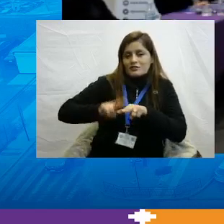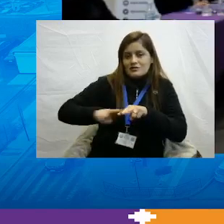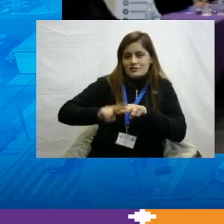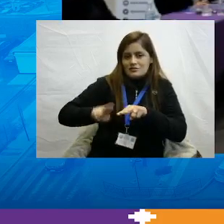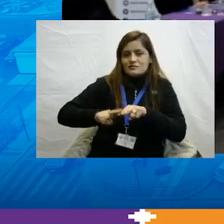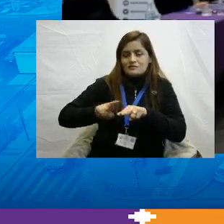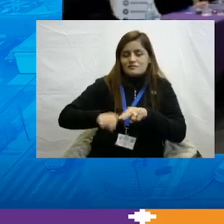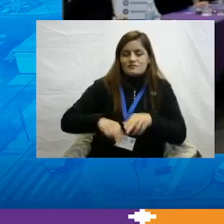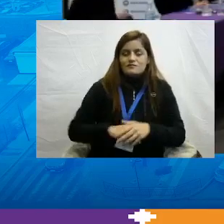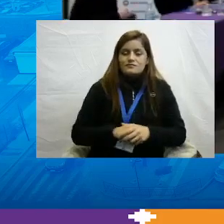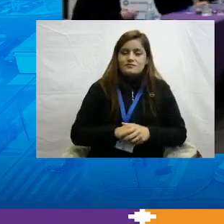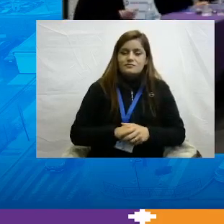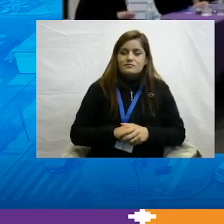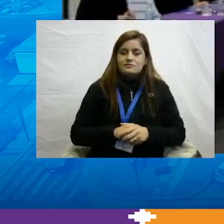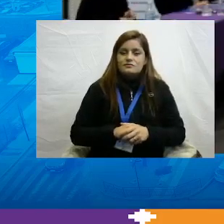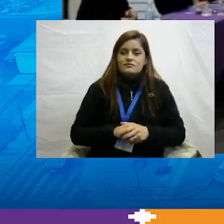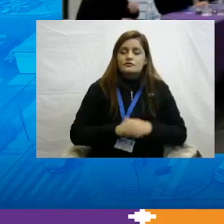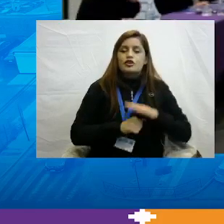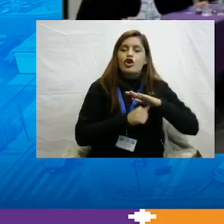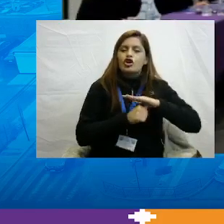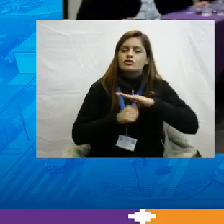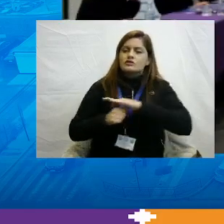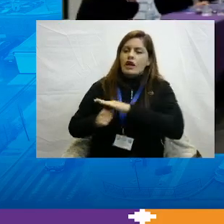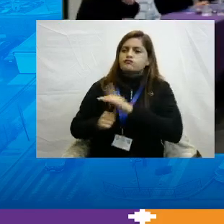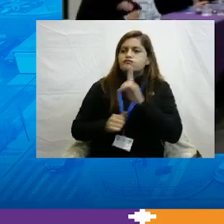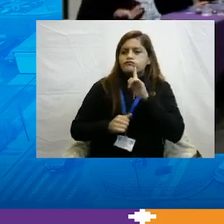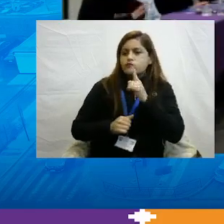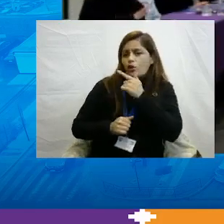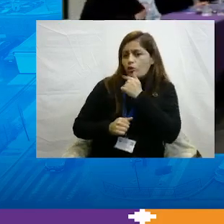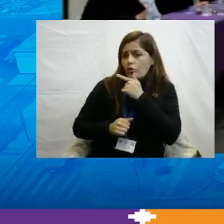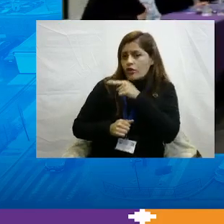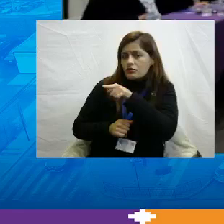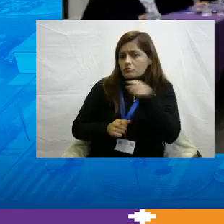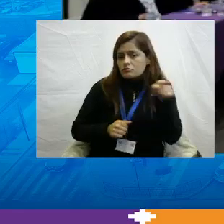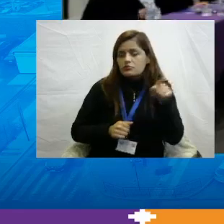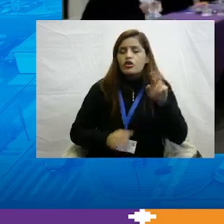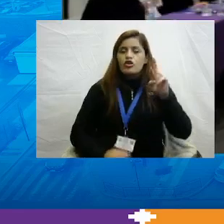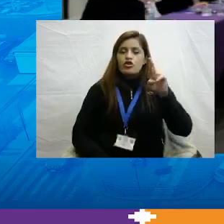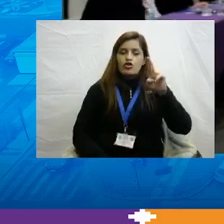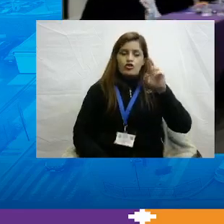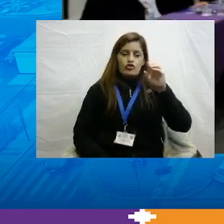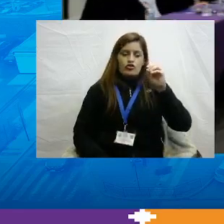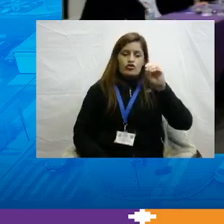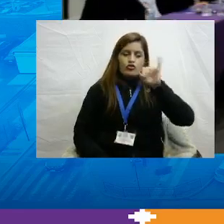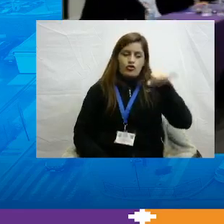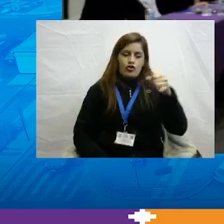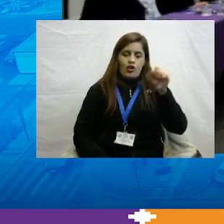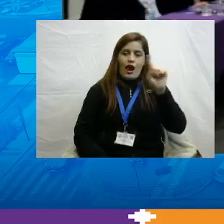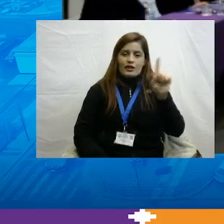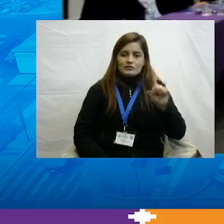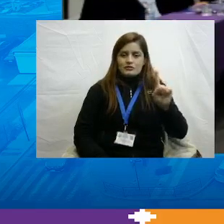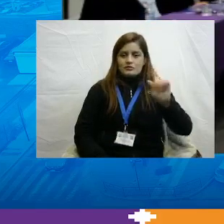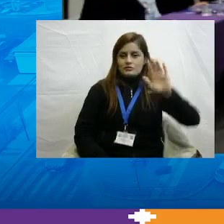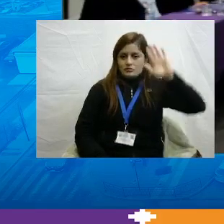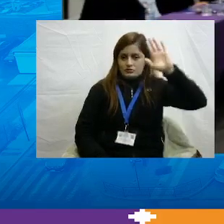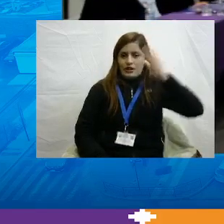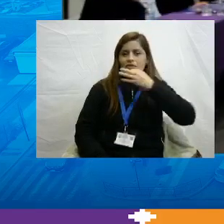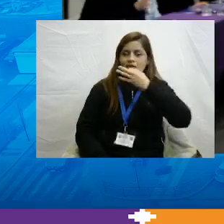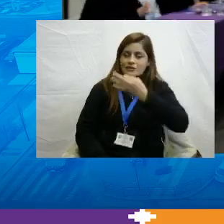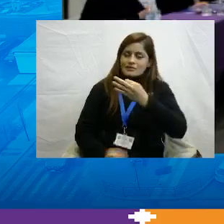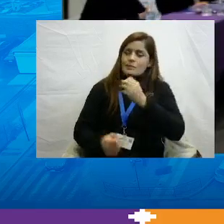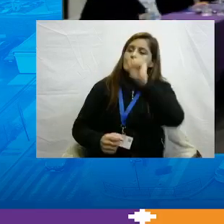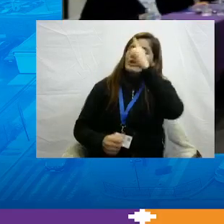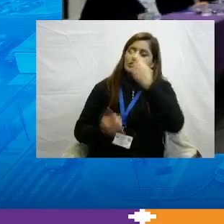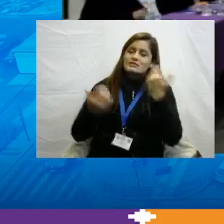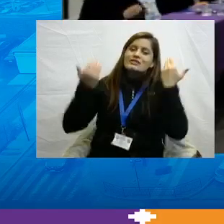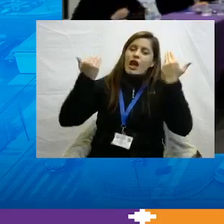de Vecinos. Concejal, no sé si hay alguna duda. Concejal Rojas. Bueno, saludar al equipo también